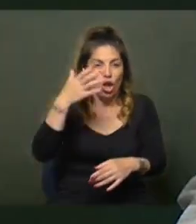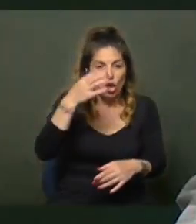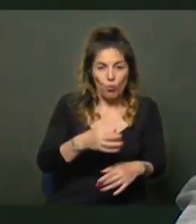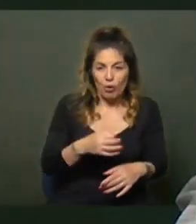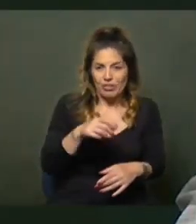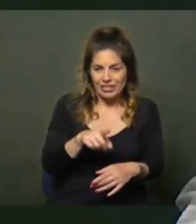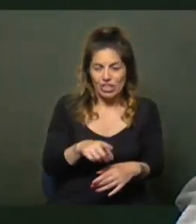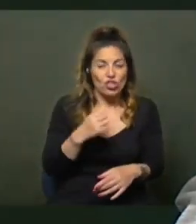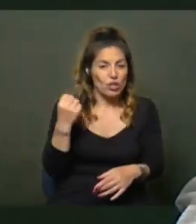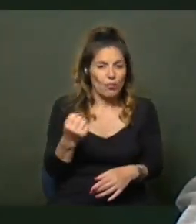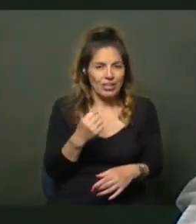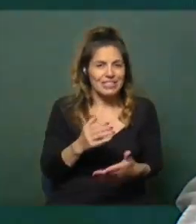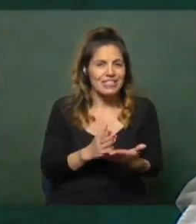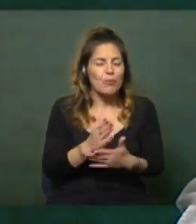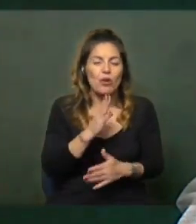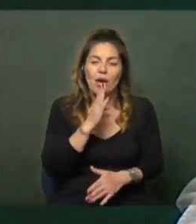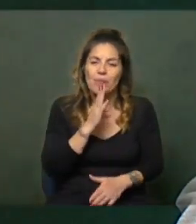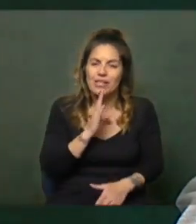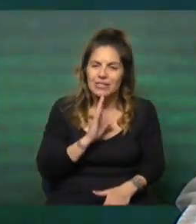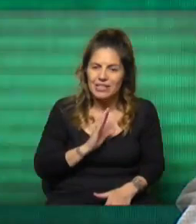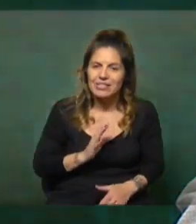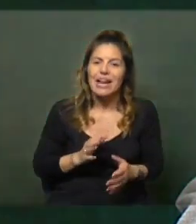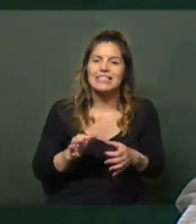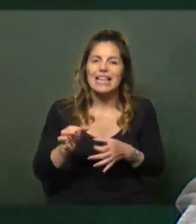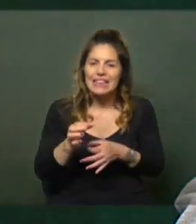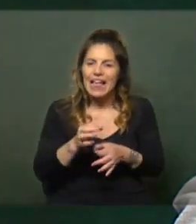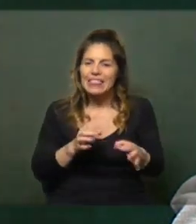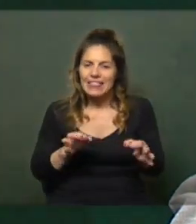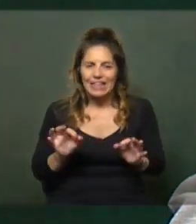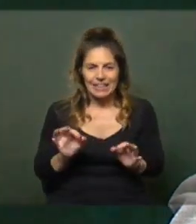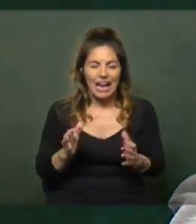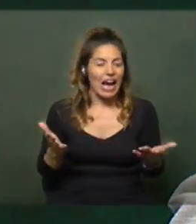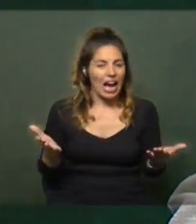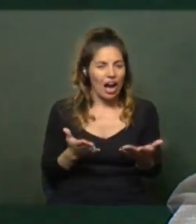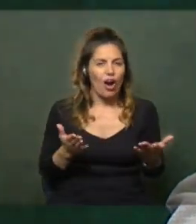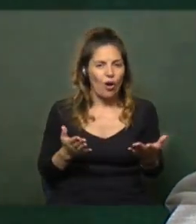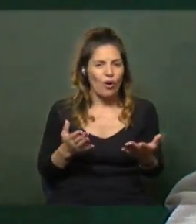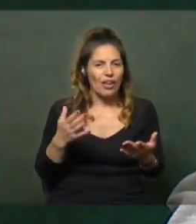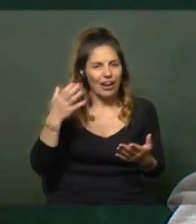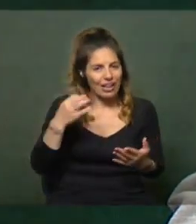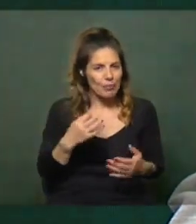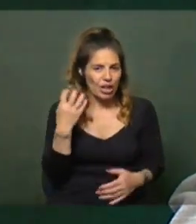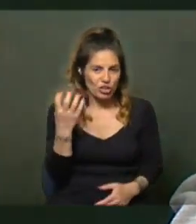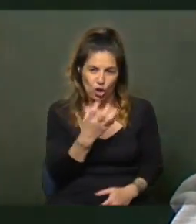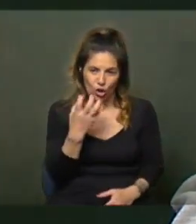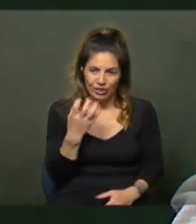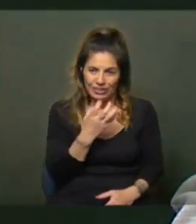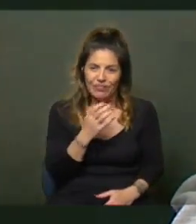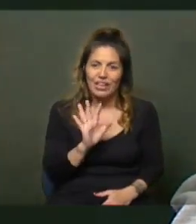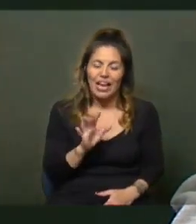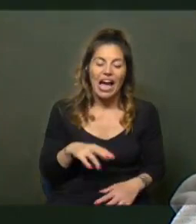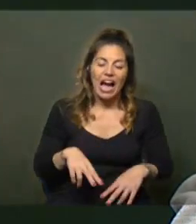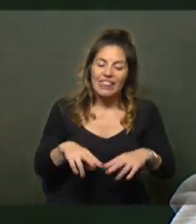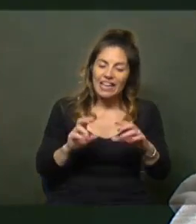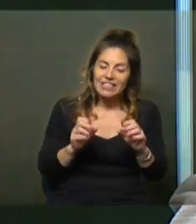parece siempre importante siempre hay una paciencia que es estratégica no O sea ahora nos parece que es terrible lo que está pasando yo creo que analizando